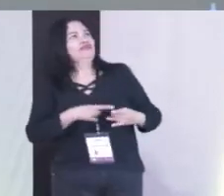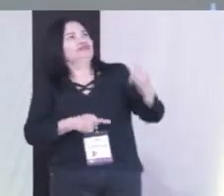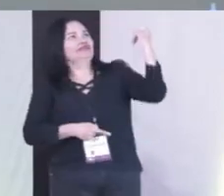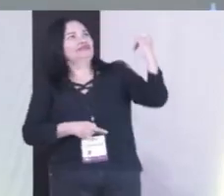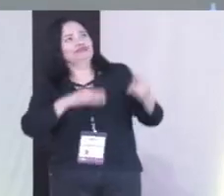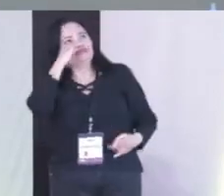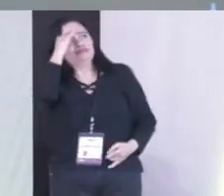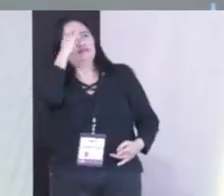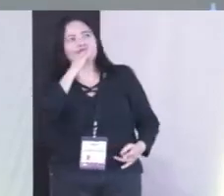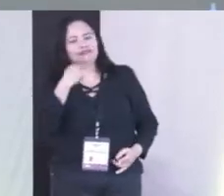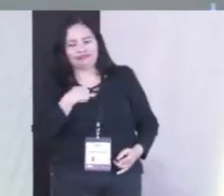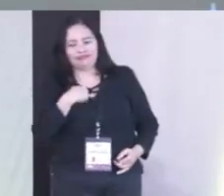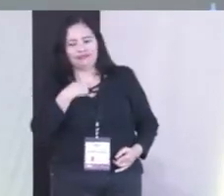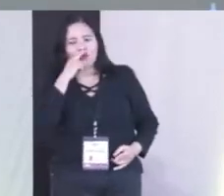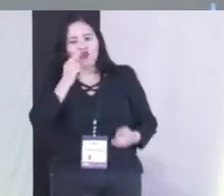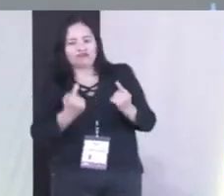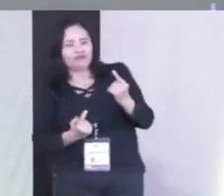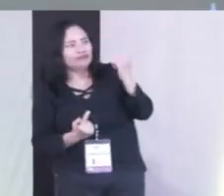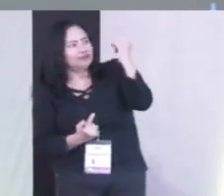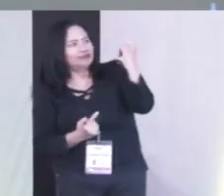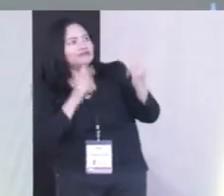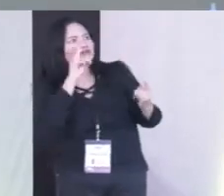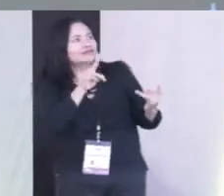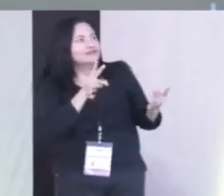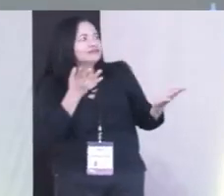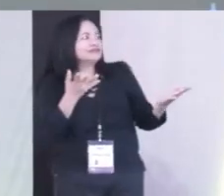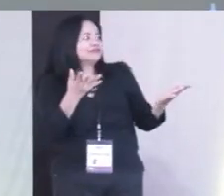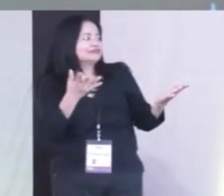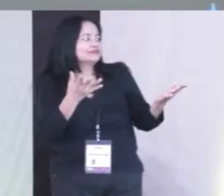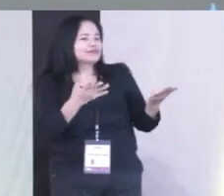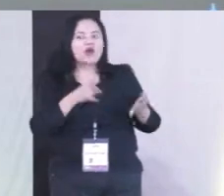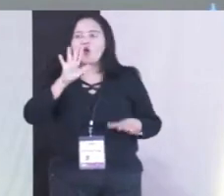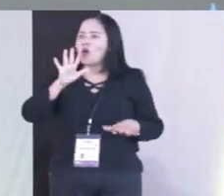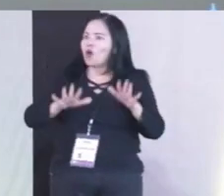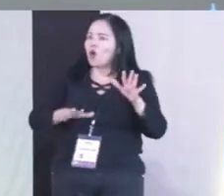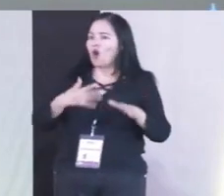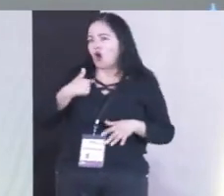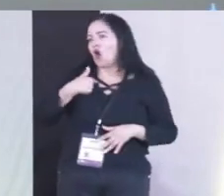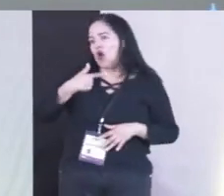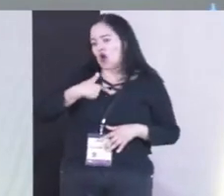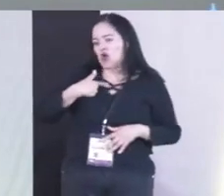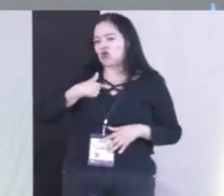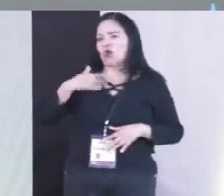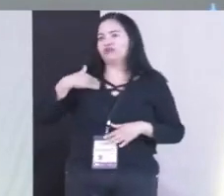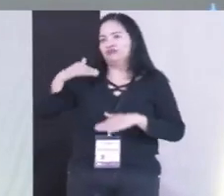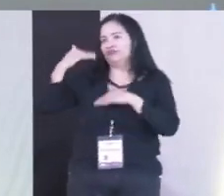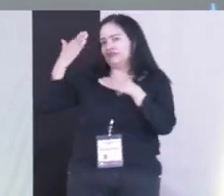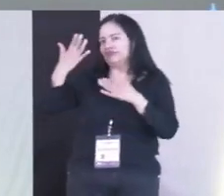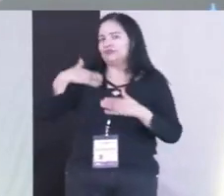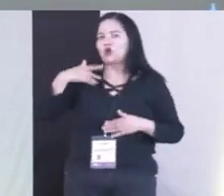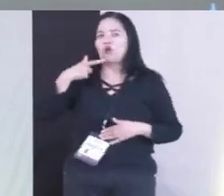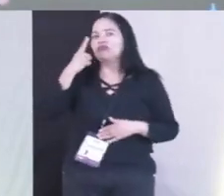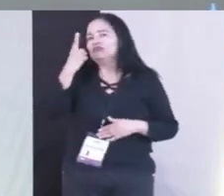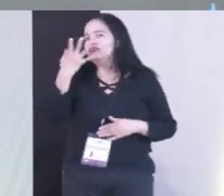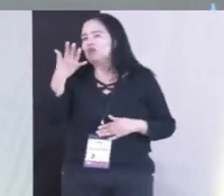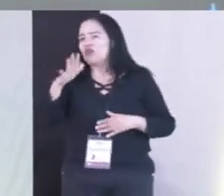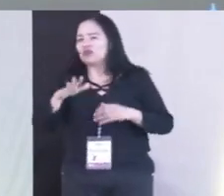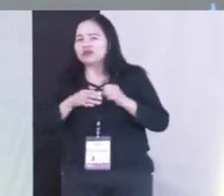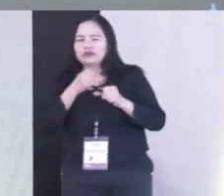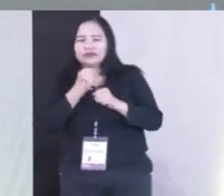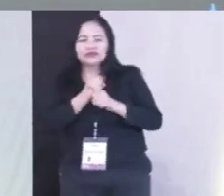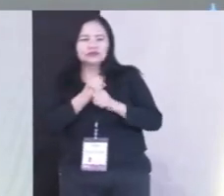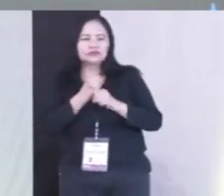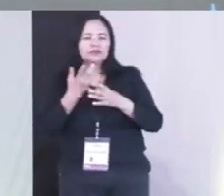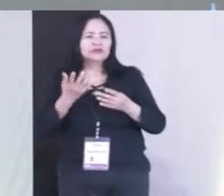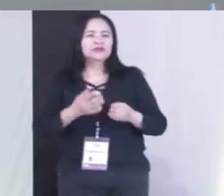este señor aquí a jugar conmigo? No, resultó que tenía más o menos mi edad. Yo era más grande, de hecho, un año y cacho más